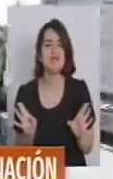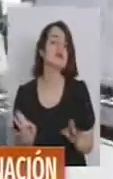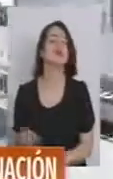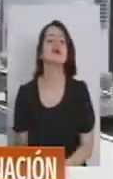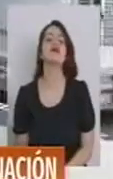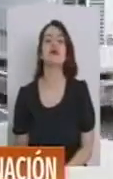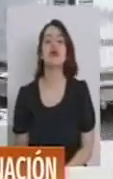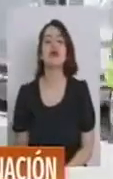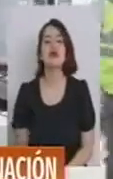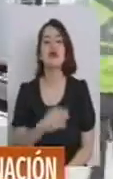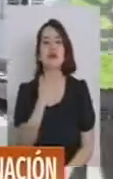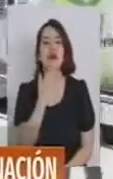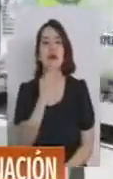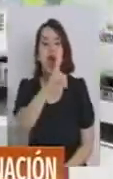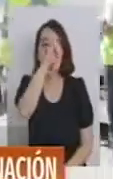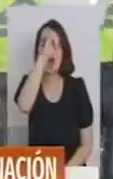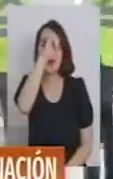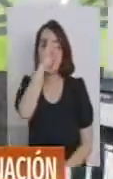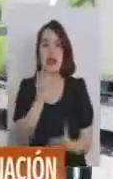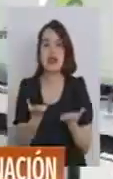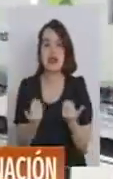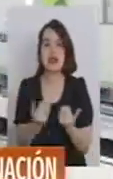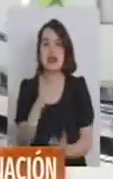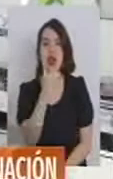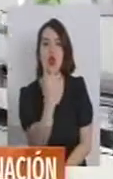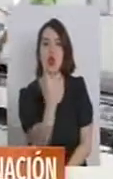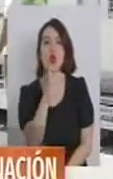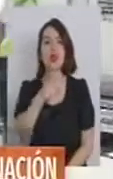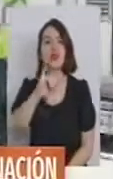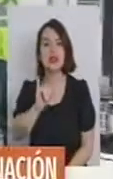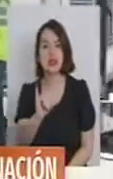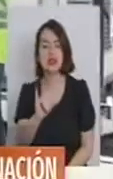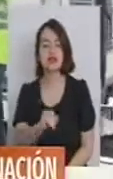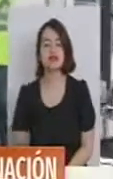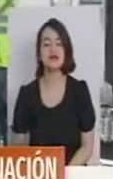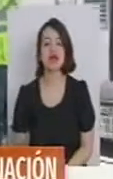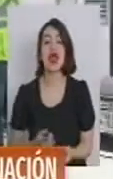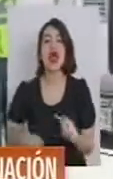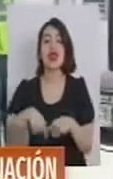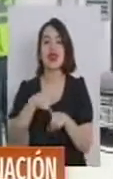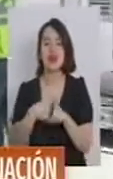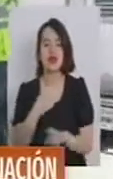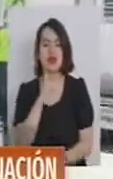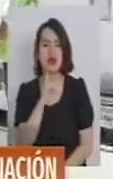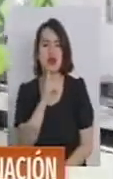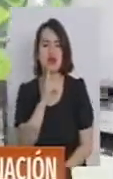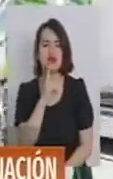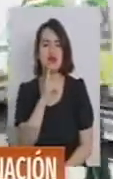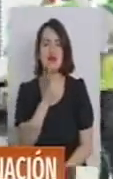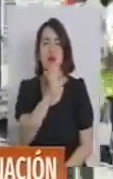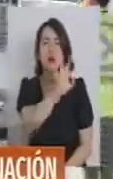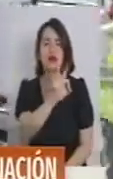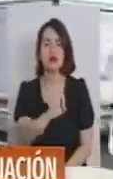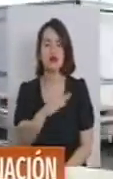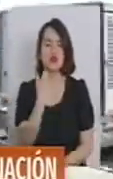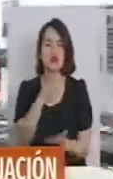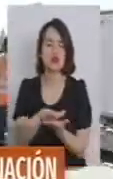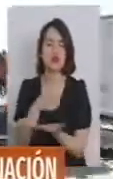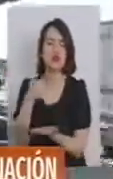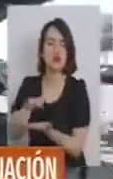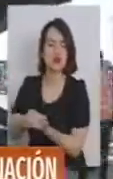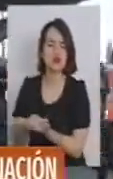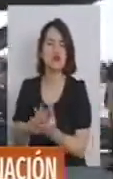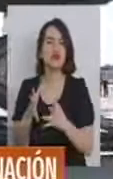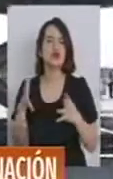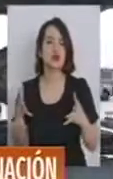más la infraestructura de unidades de cuidados intensivos y además tienen una mayor tasa de letalidad. Por eso los hemos